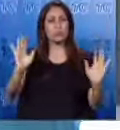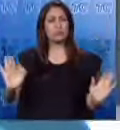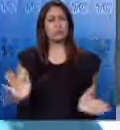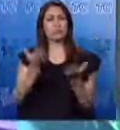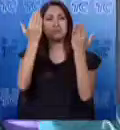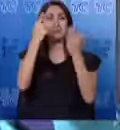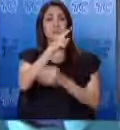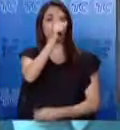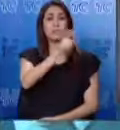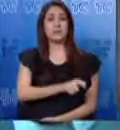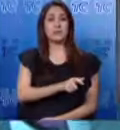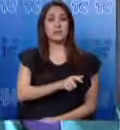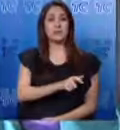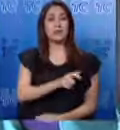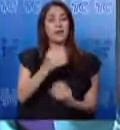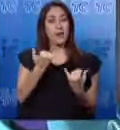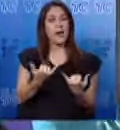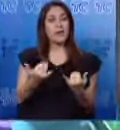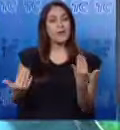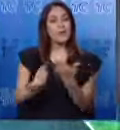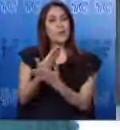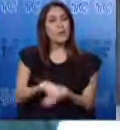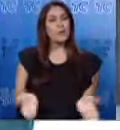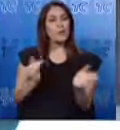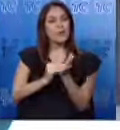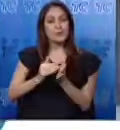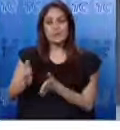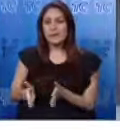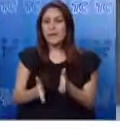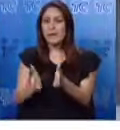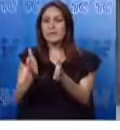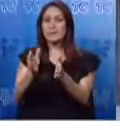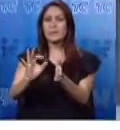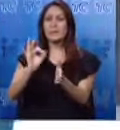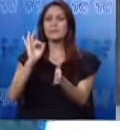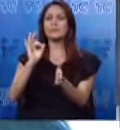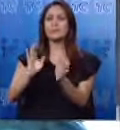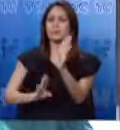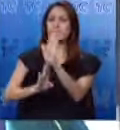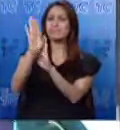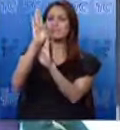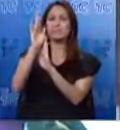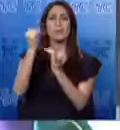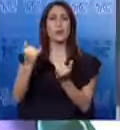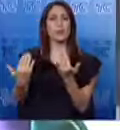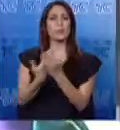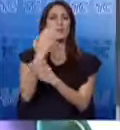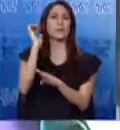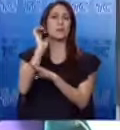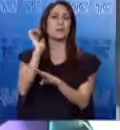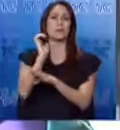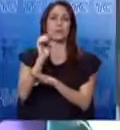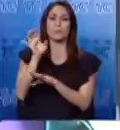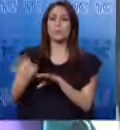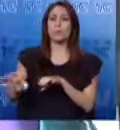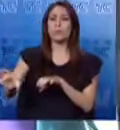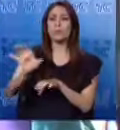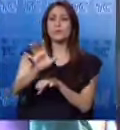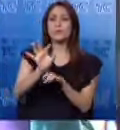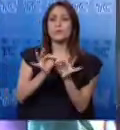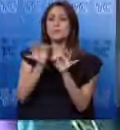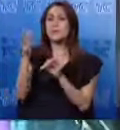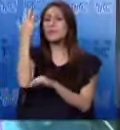adelante y que ha enrumbado nuevamente por el sendero del desarrollo a las queridas provincias